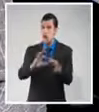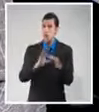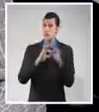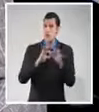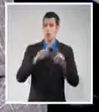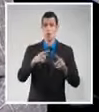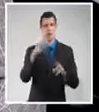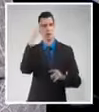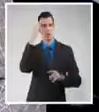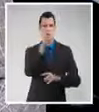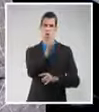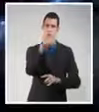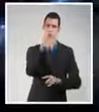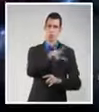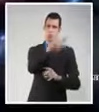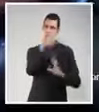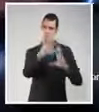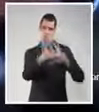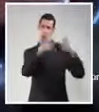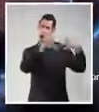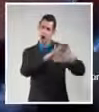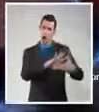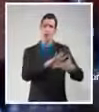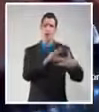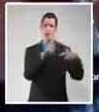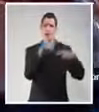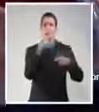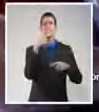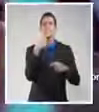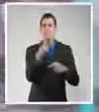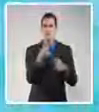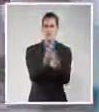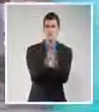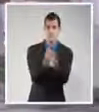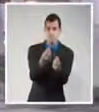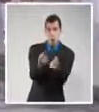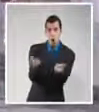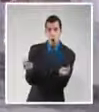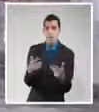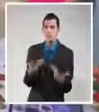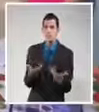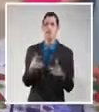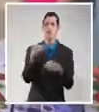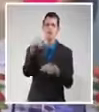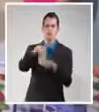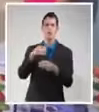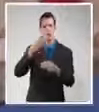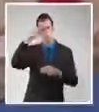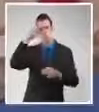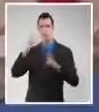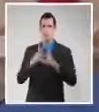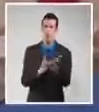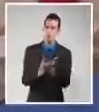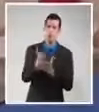La ficción mediática, dirigida a manipular la opinión pública internacional, obvió la reanudación del curso